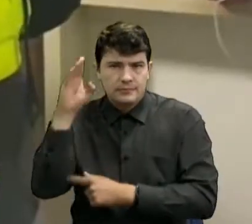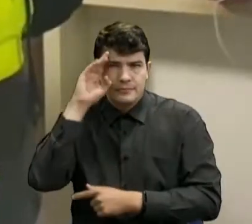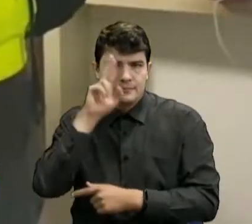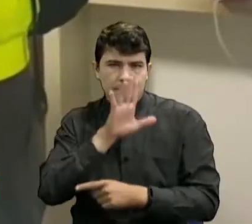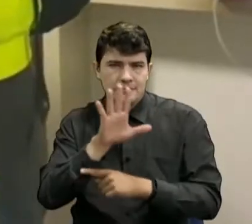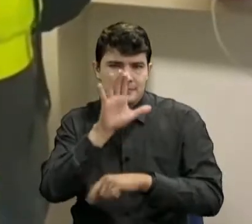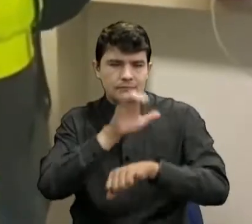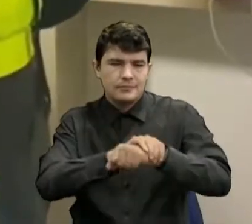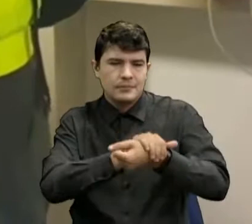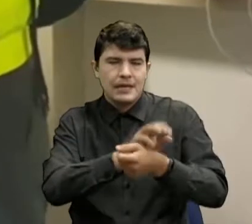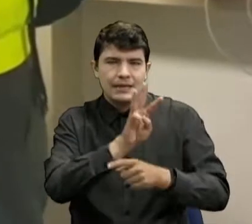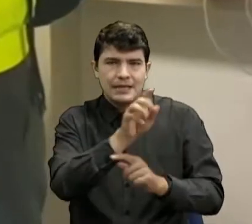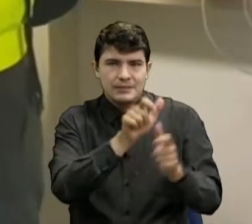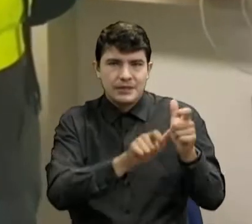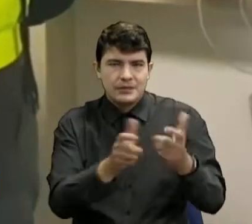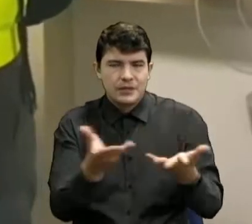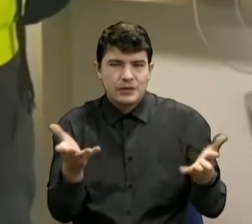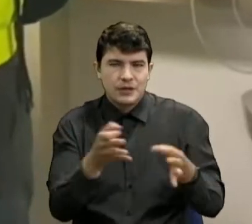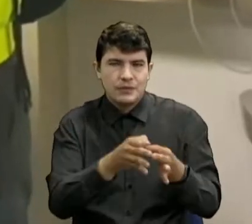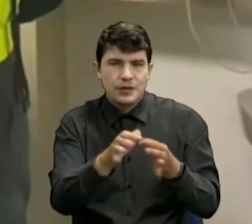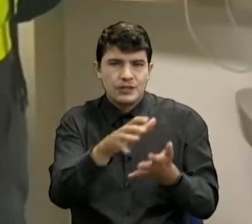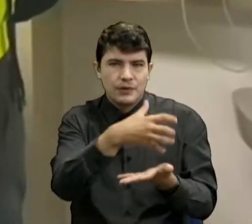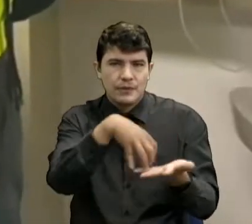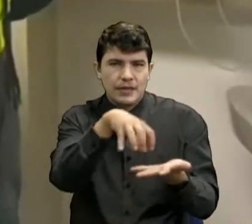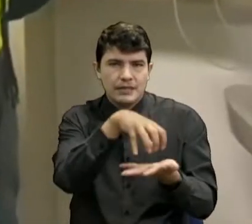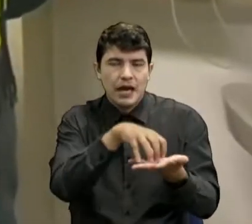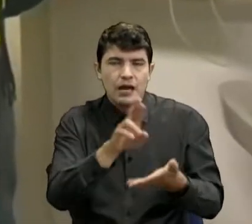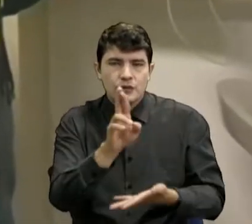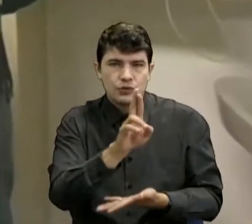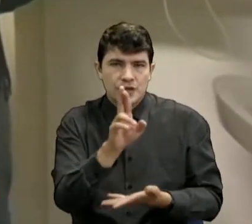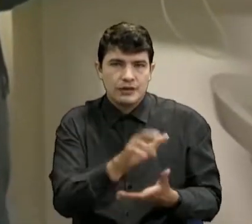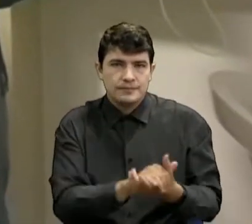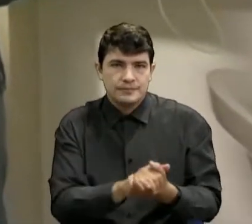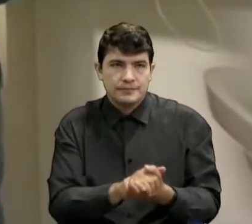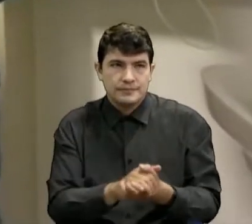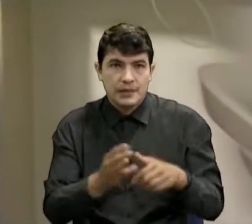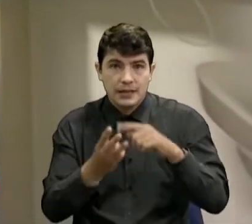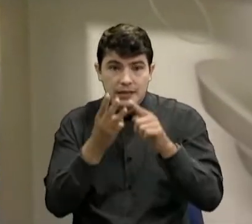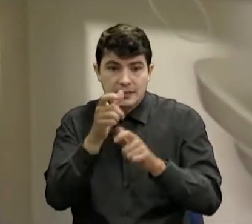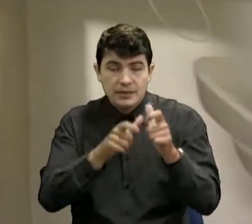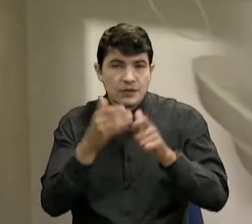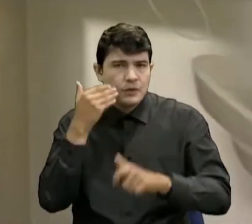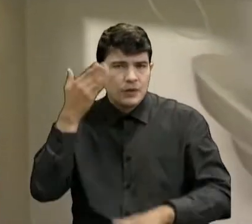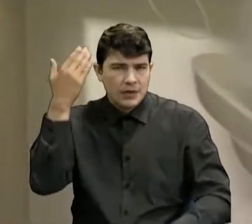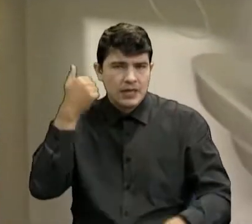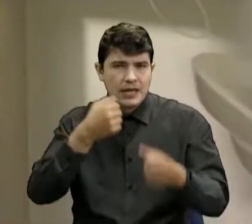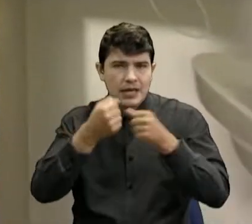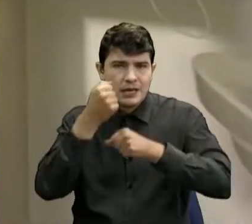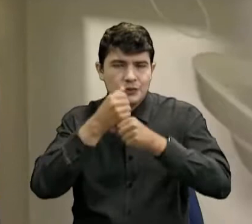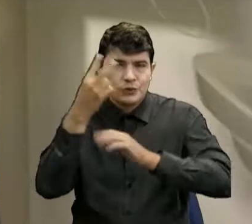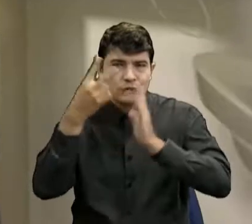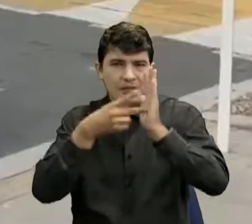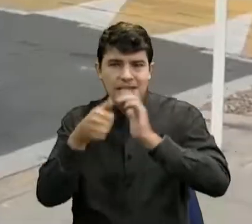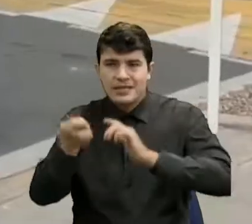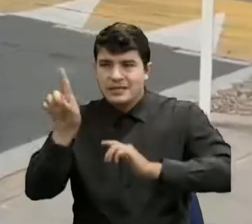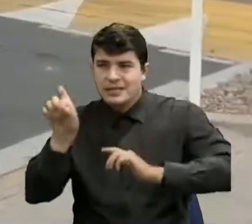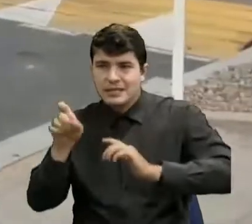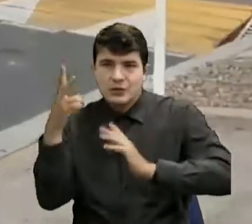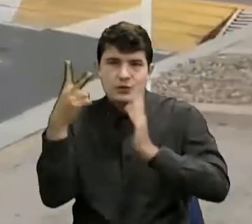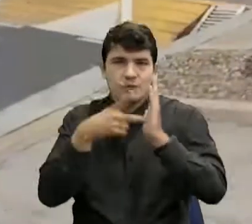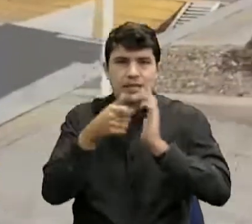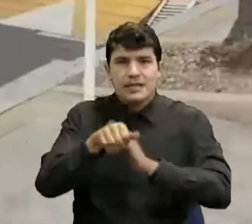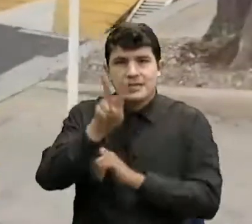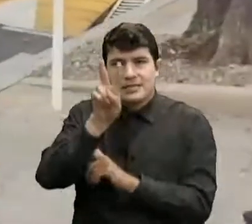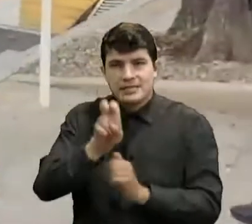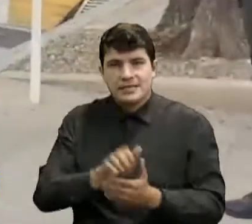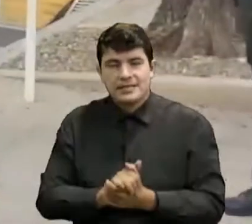en el municipio de Villa del Rosario. Según las autoridades, el delito se cometió entre el año 2016 y 2017. Se trata de lavado de activos